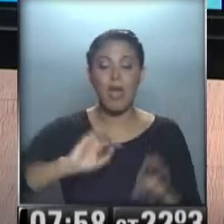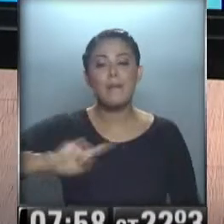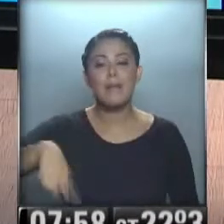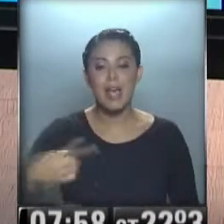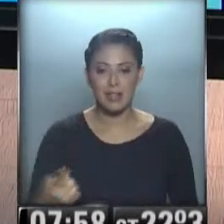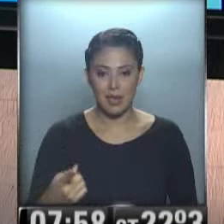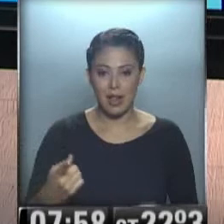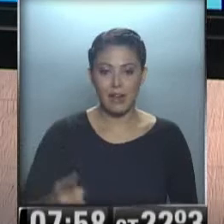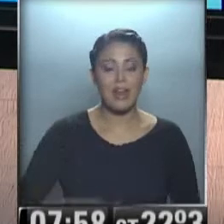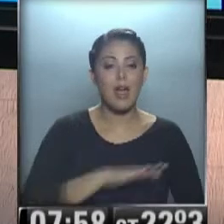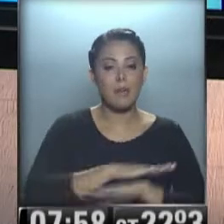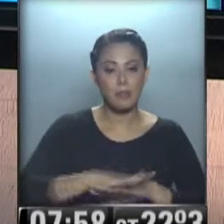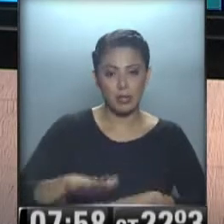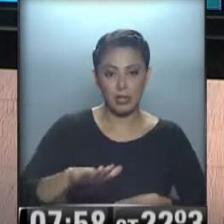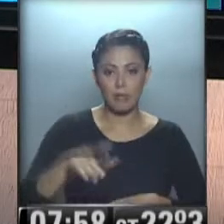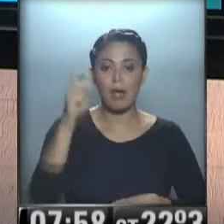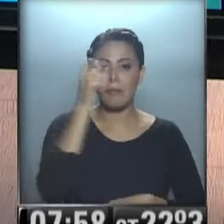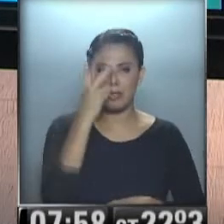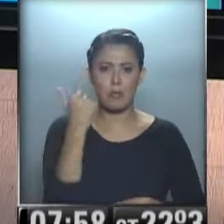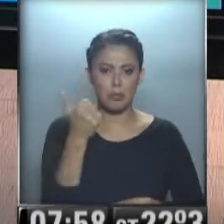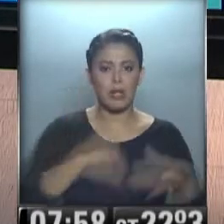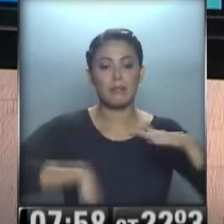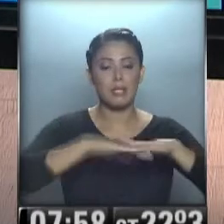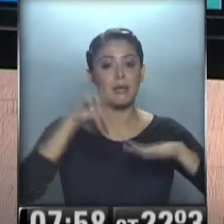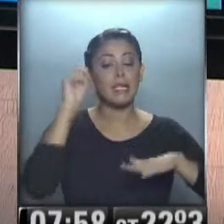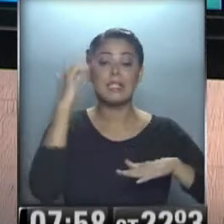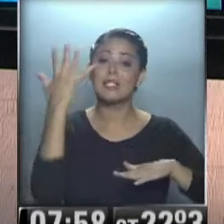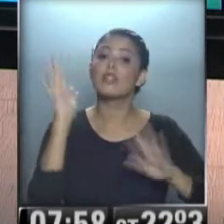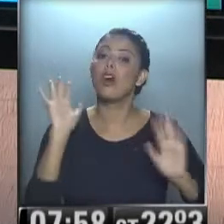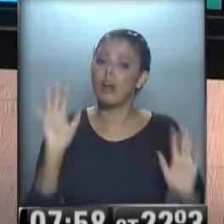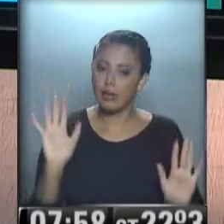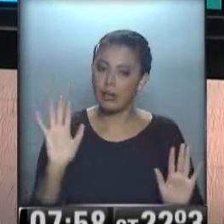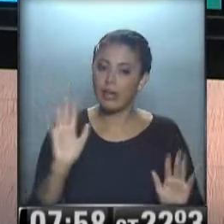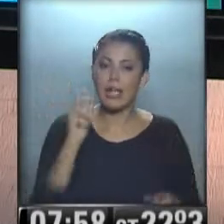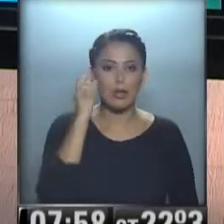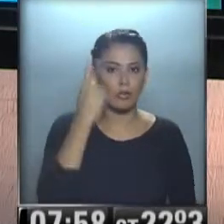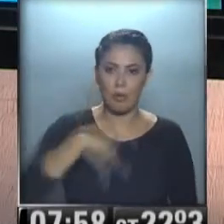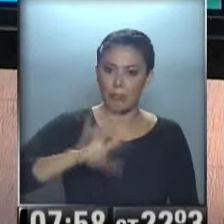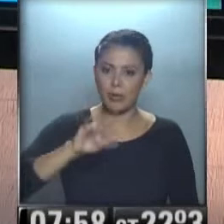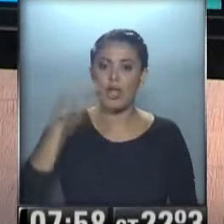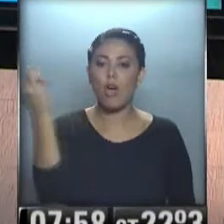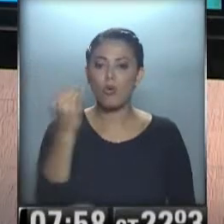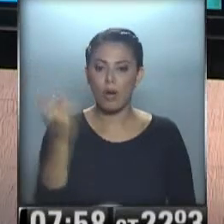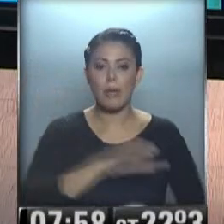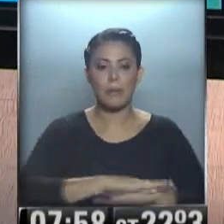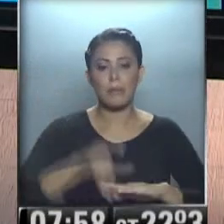Mañana 22, la mínima está bien, 35 ya, nada de 31. Jueves